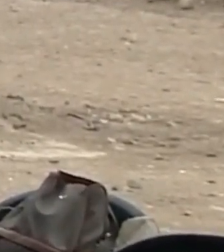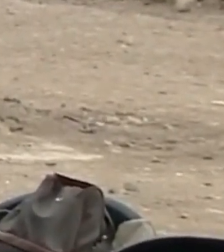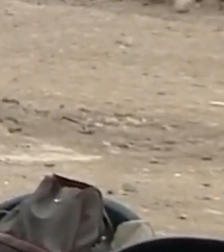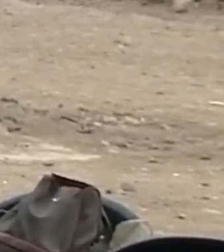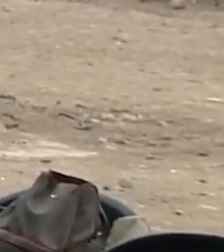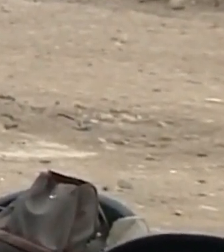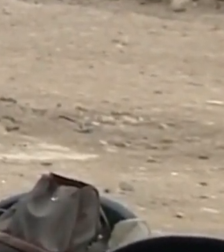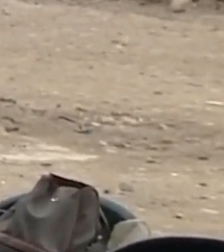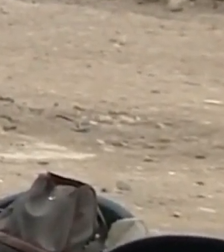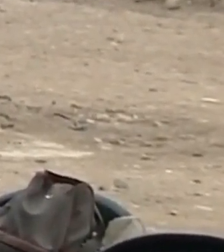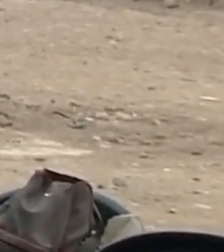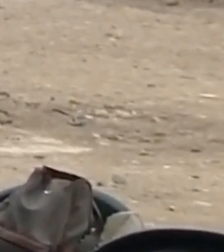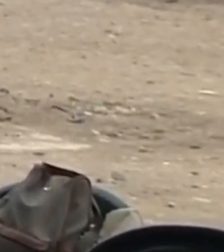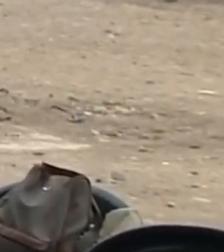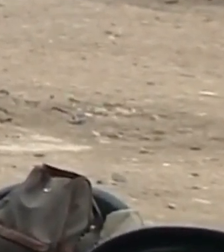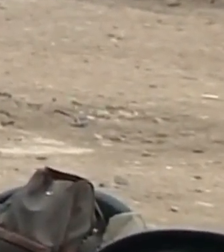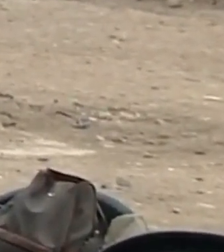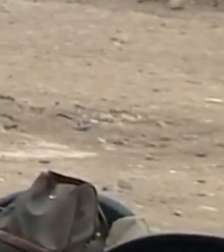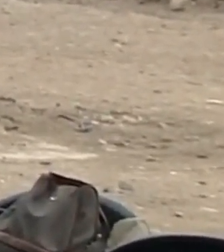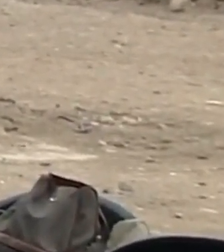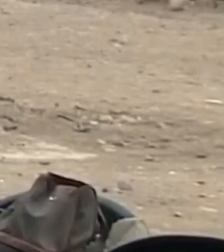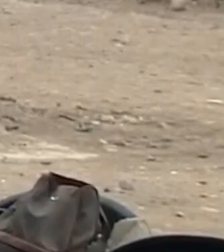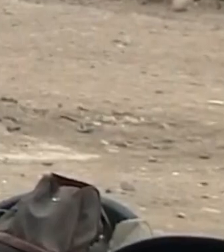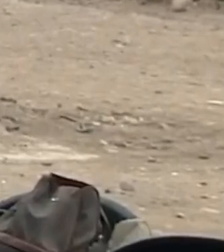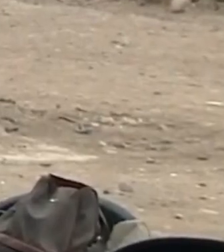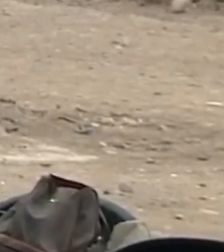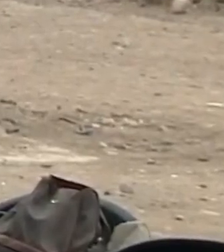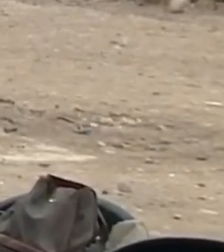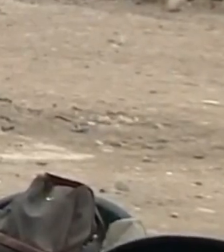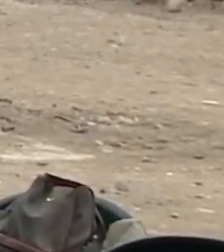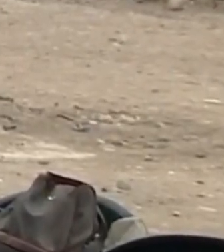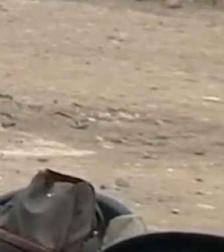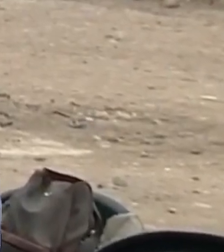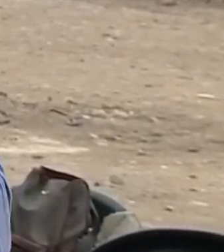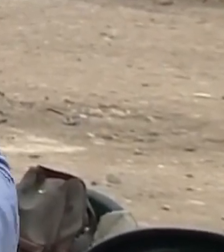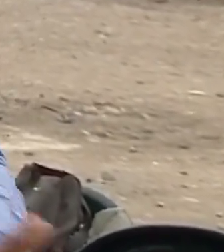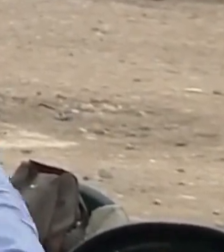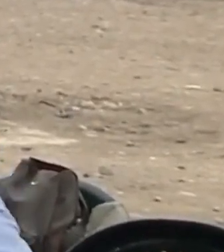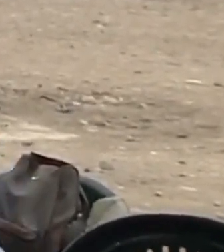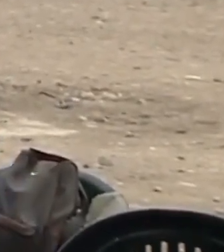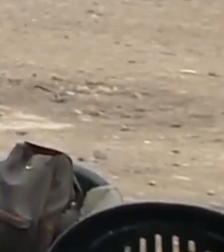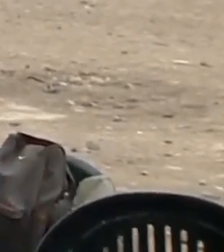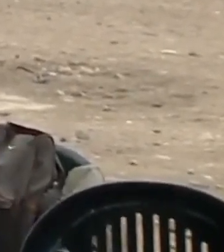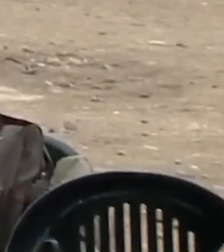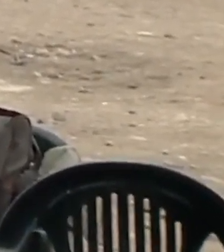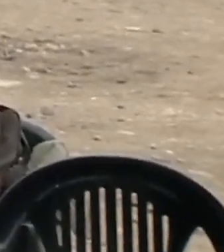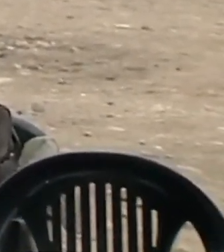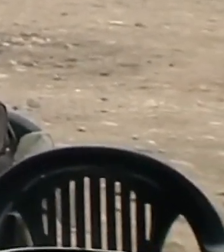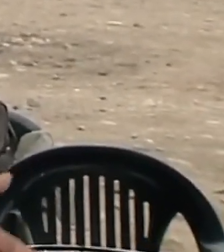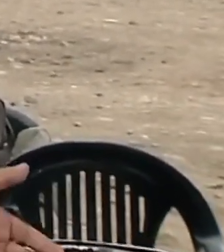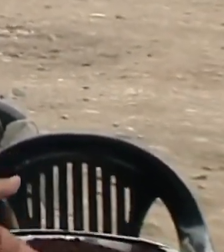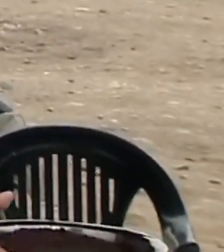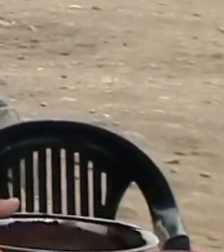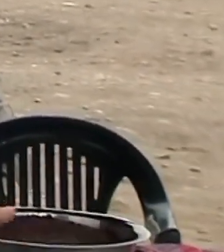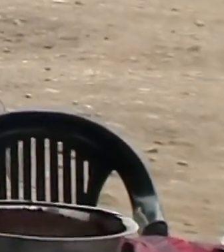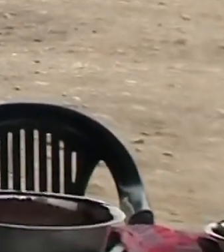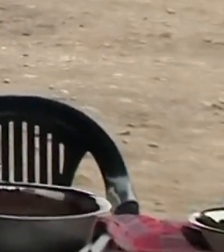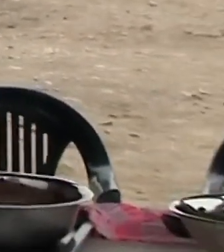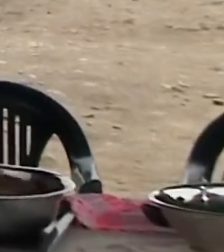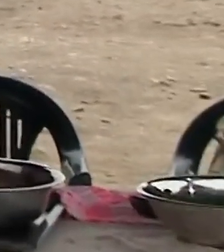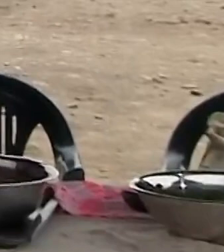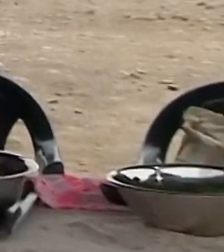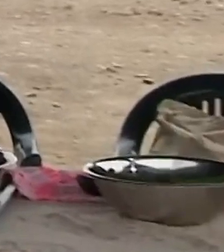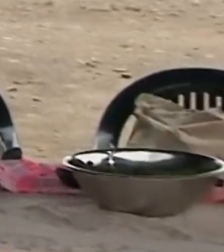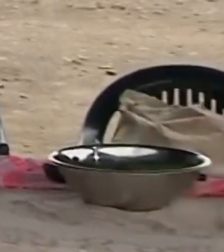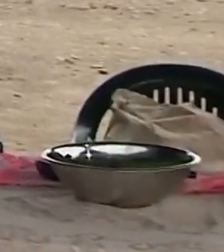Lima Norte, haciendo una serie de actividades como la que ven el día de hoy acá en 12 de agosto, donde, por ejemplo, estamos teniendo unas acciones demostrativas del